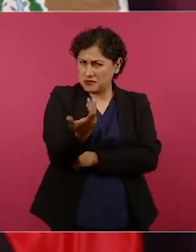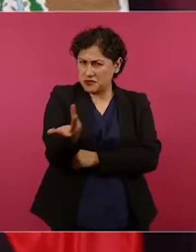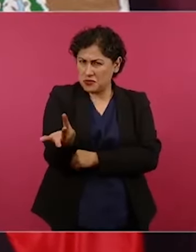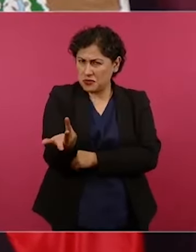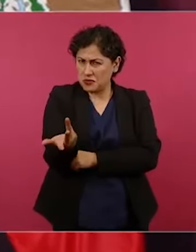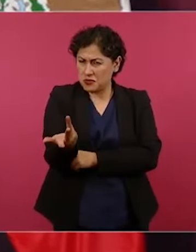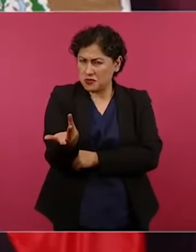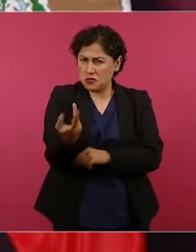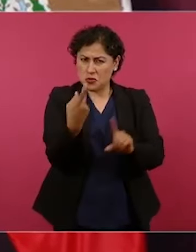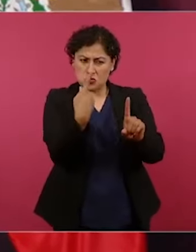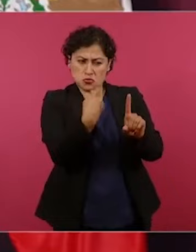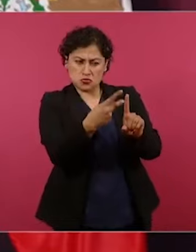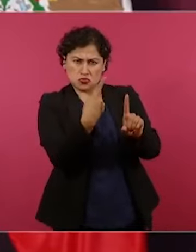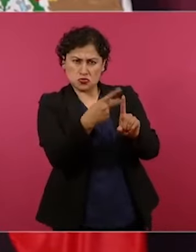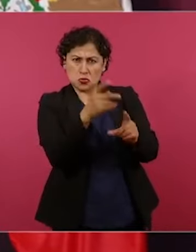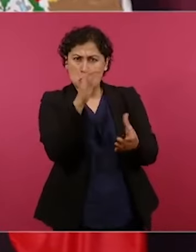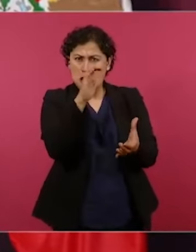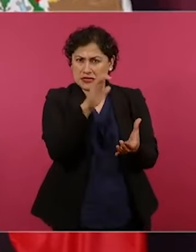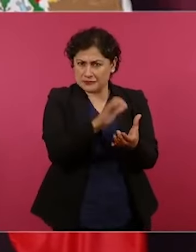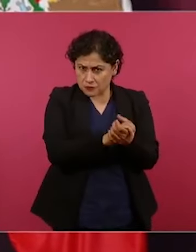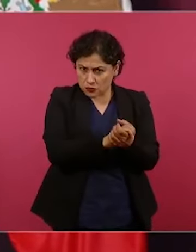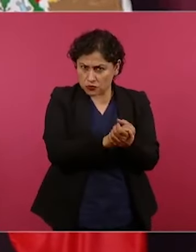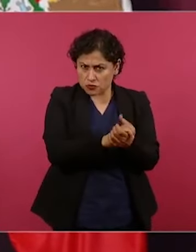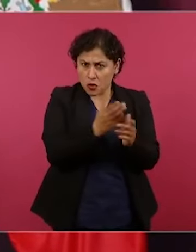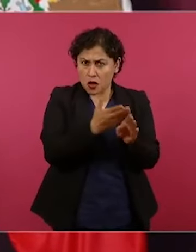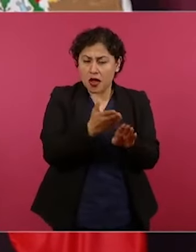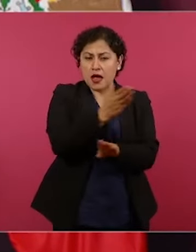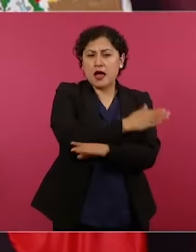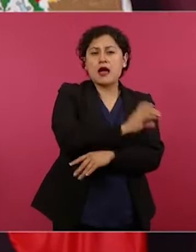con la ley Zedillo,